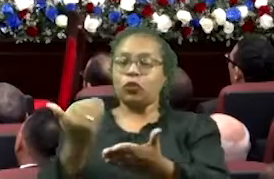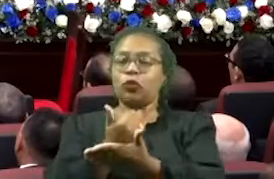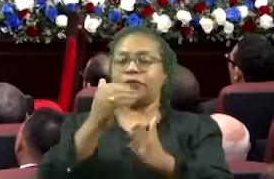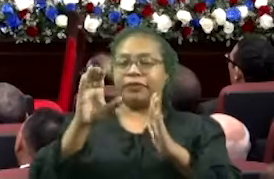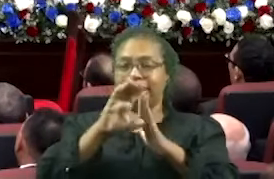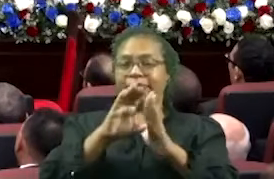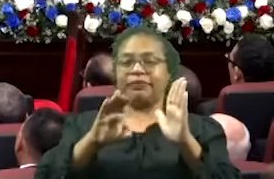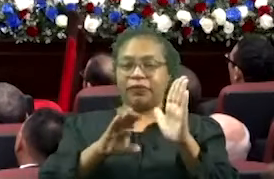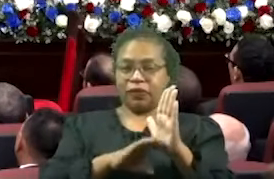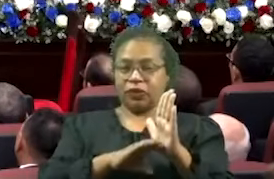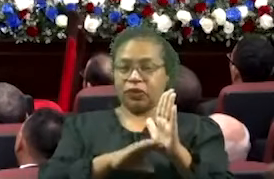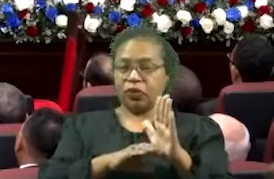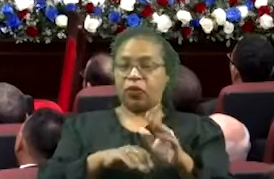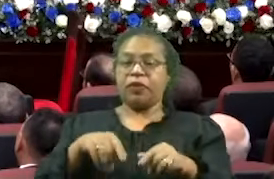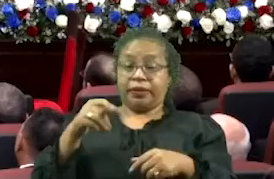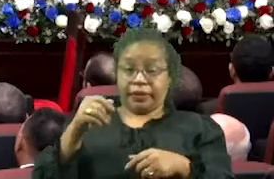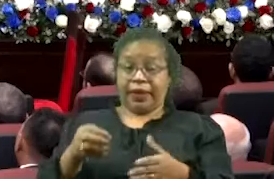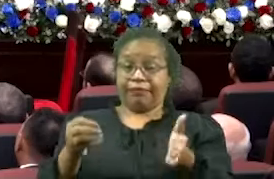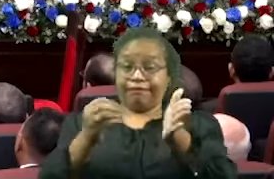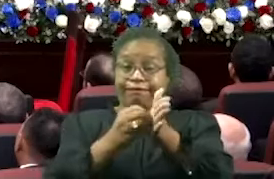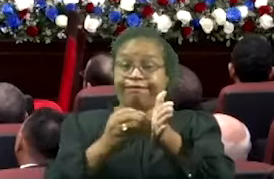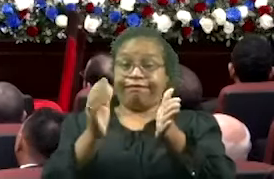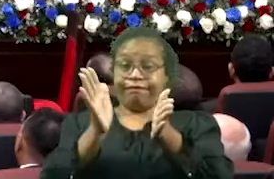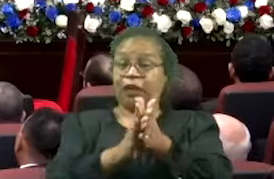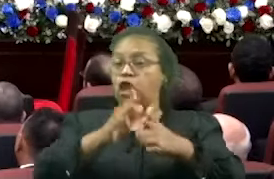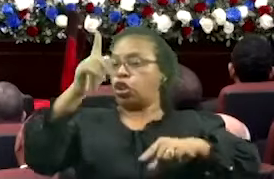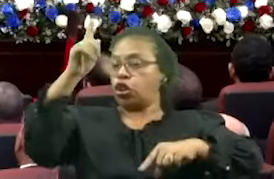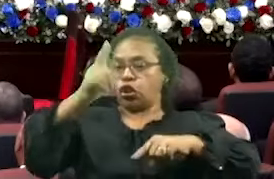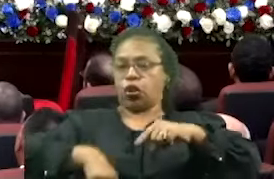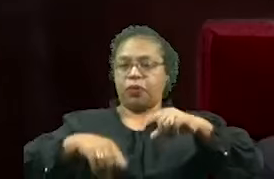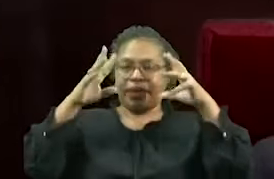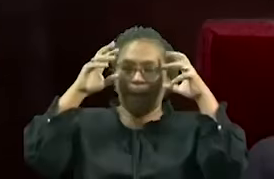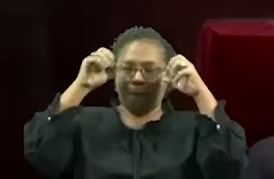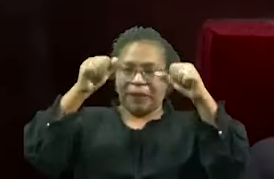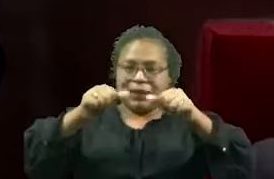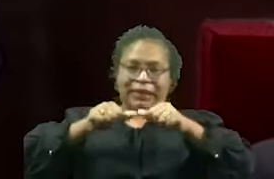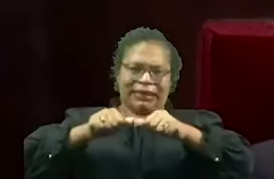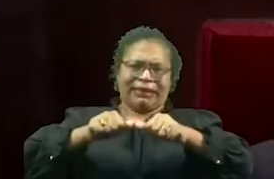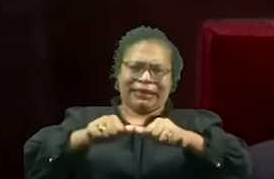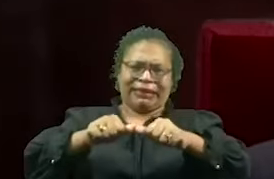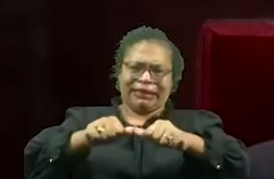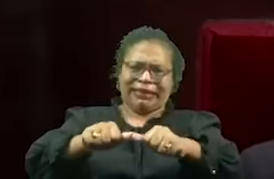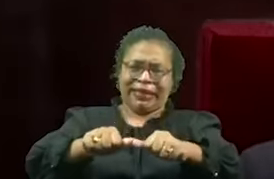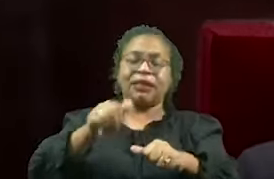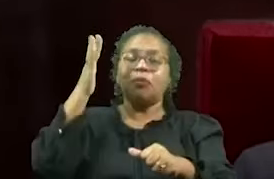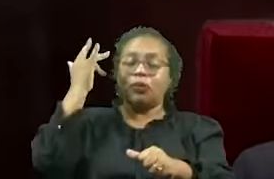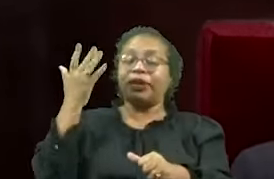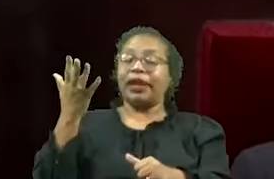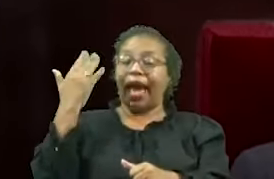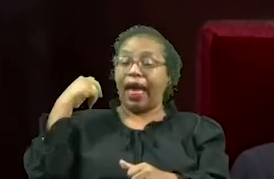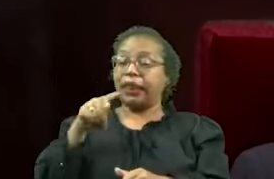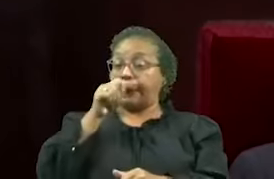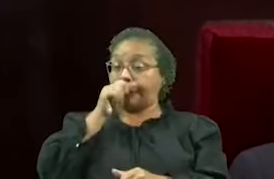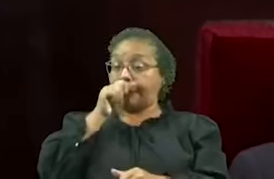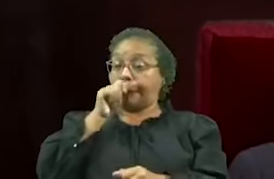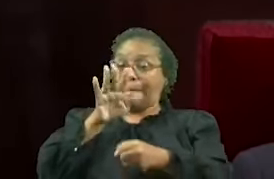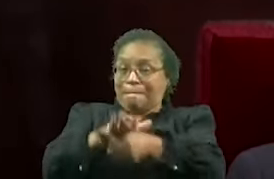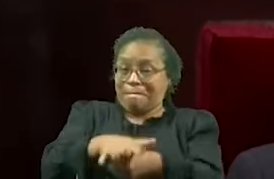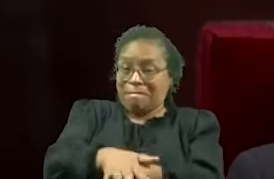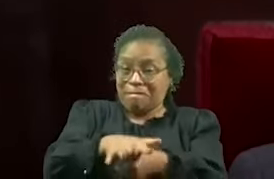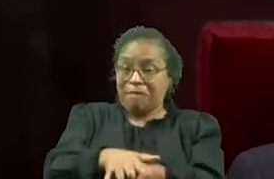inmediata una señal que por fin estamos aprendiendo de nuestros errores sin embargo la historia nos mostró que la